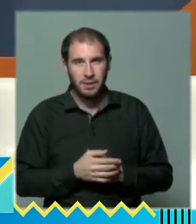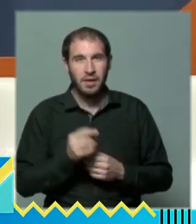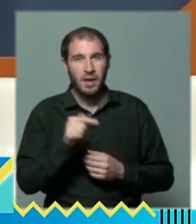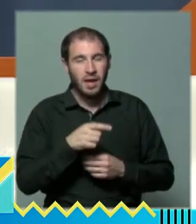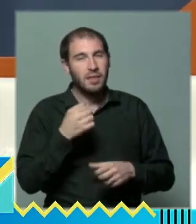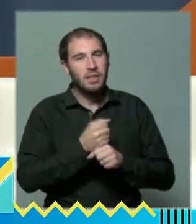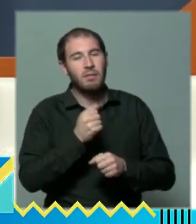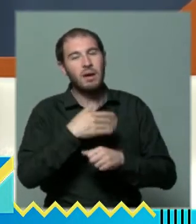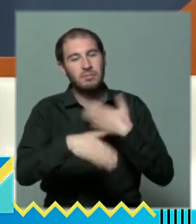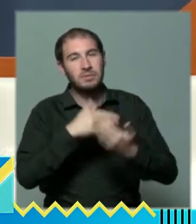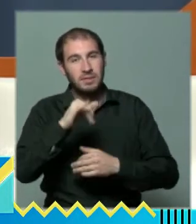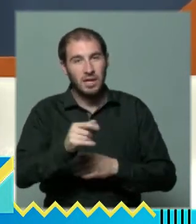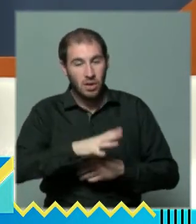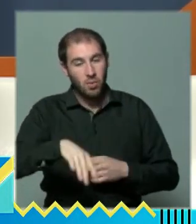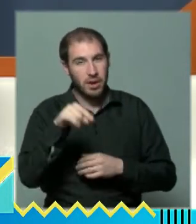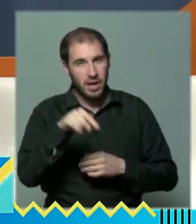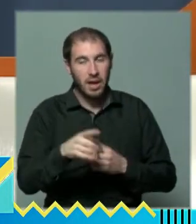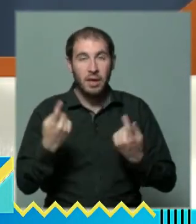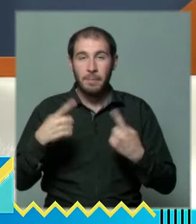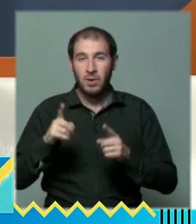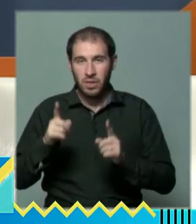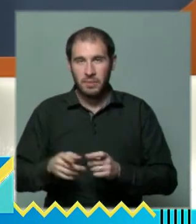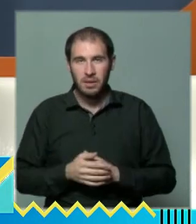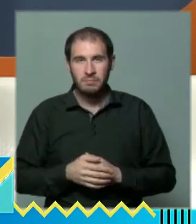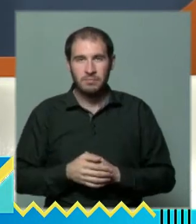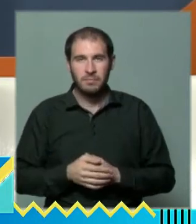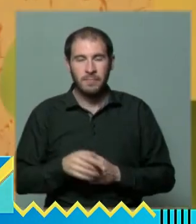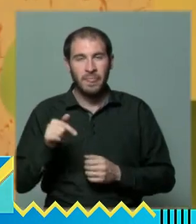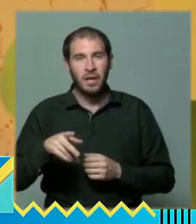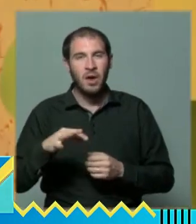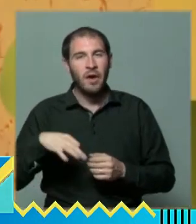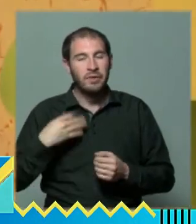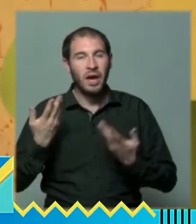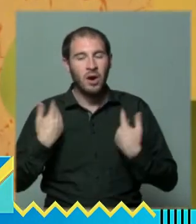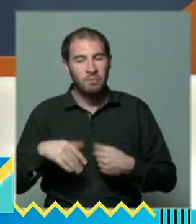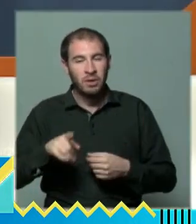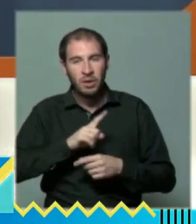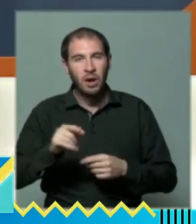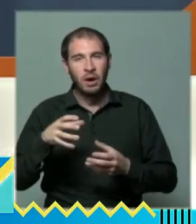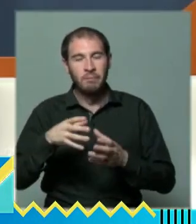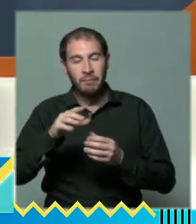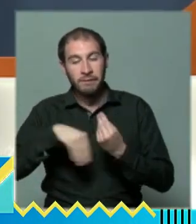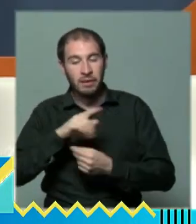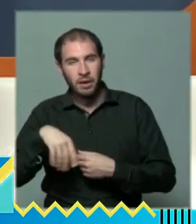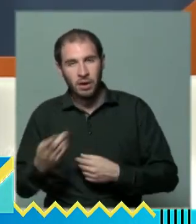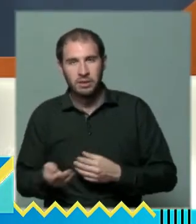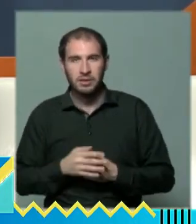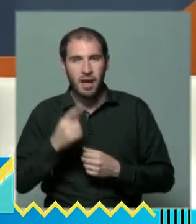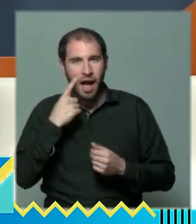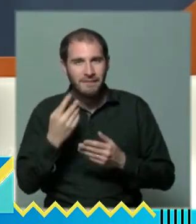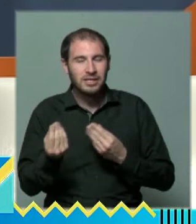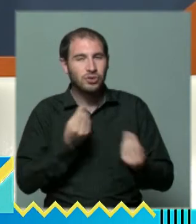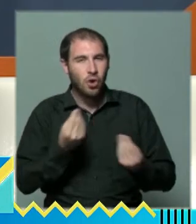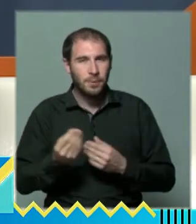su actividad en una zona, pero también que esto no altere la vida cotidiana de la otra, de otra familia, digamos. Entonces hay que ver cómo